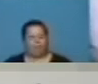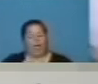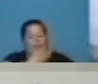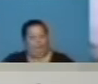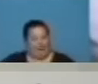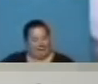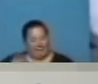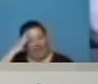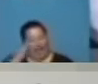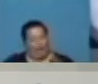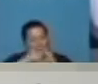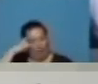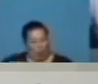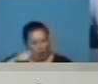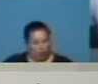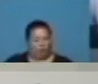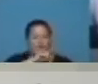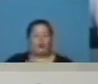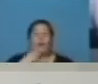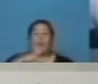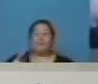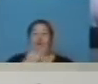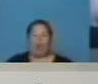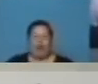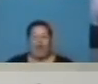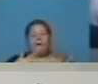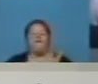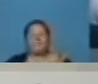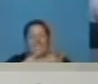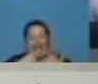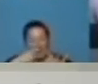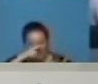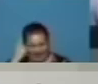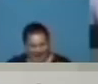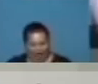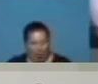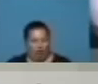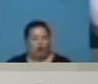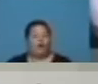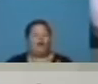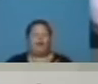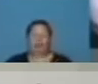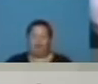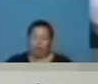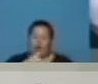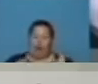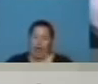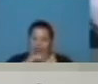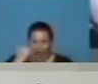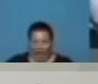presidente del Superior Tribunal de Justicia, el vicegobernador y el fiscal de Estado. Al tener ese rango